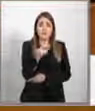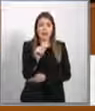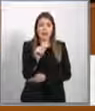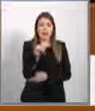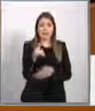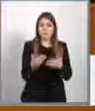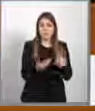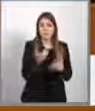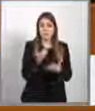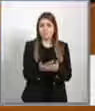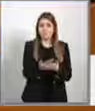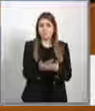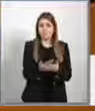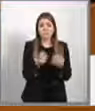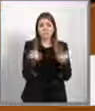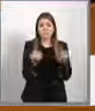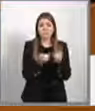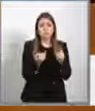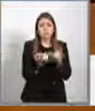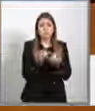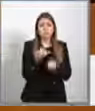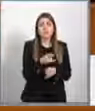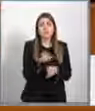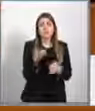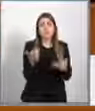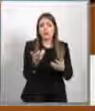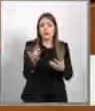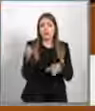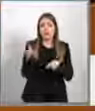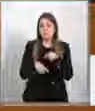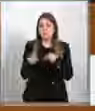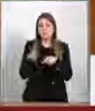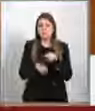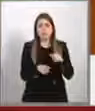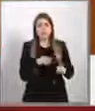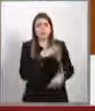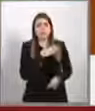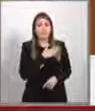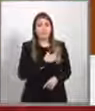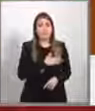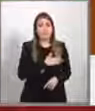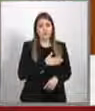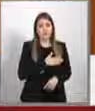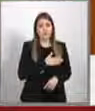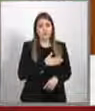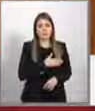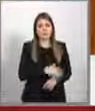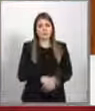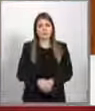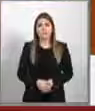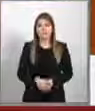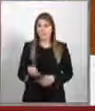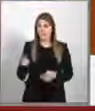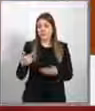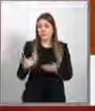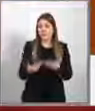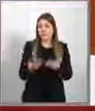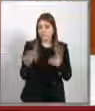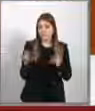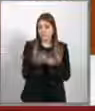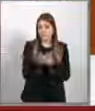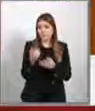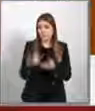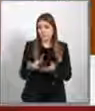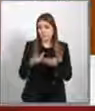la ciudadanía porque le dificulta el acceso a la justicia. El dictamen que se nos presenta mantiene un